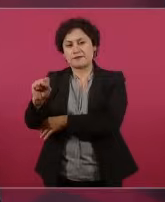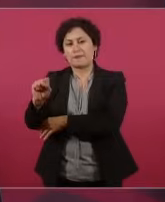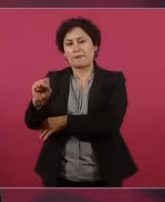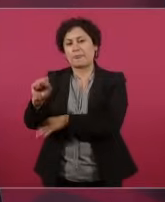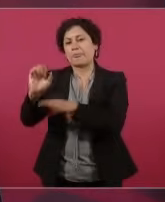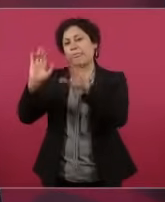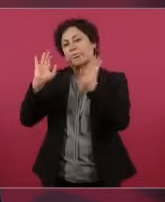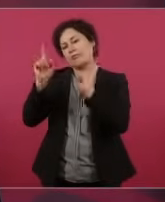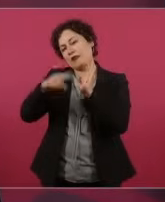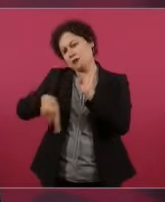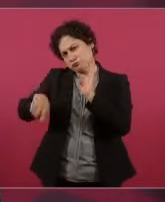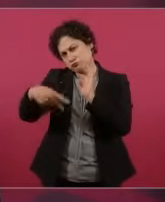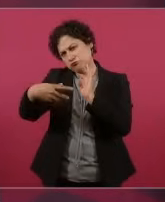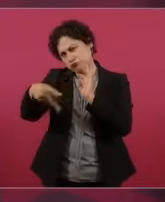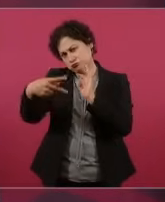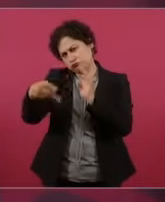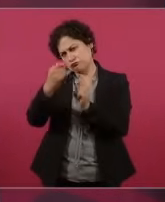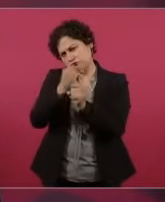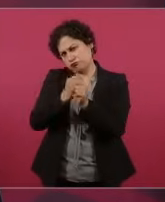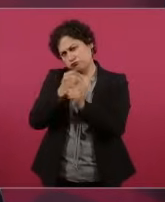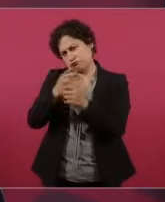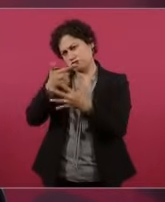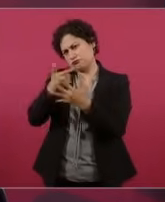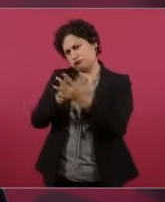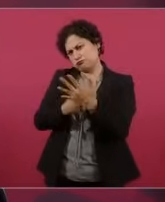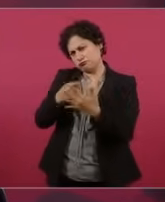Pero ahí les dejo ya que ustedes completen la lista, ¿no?